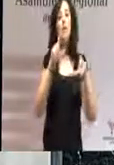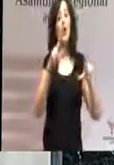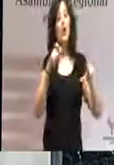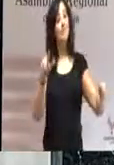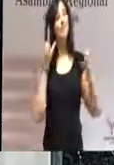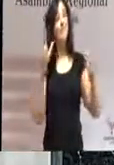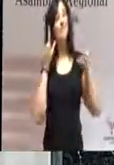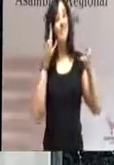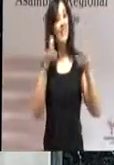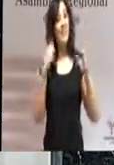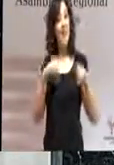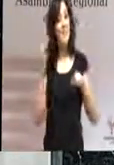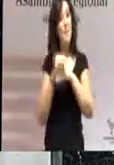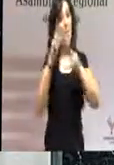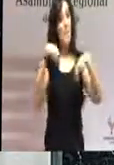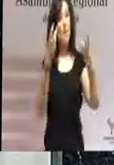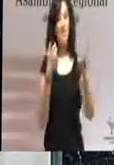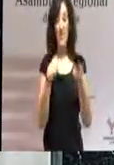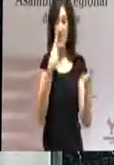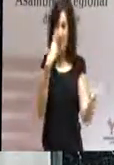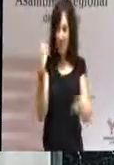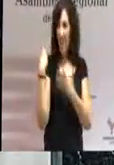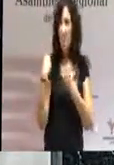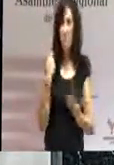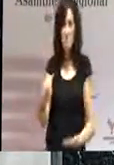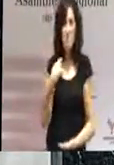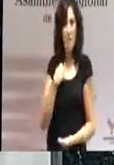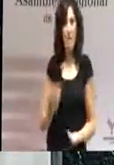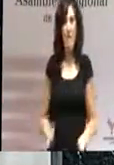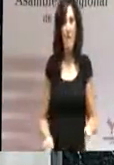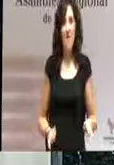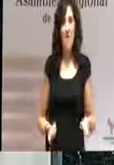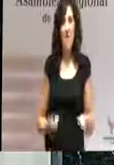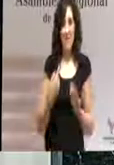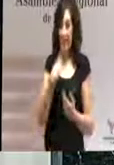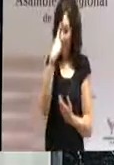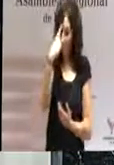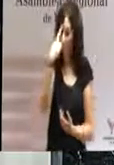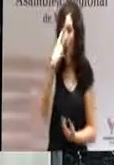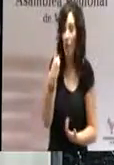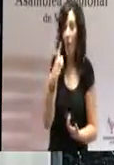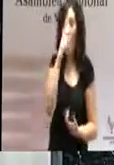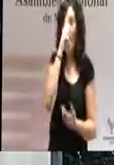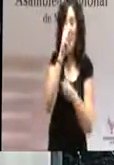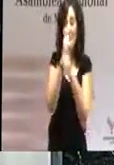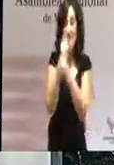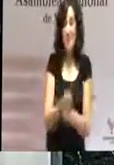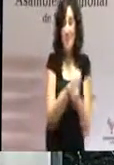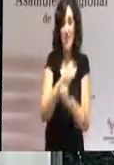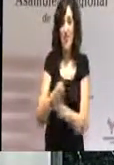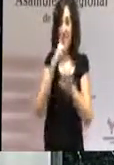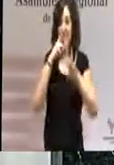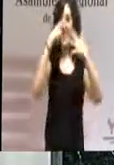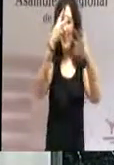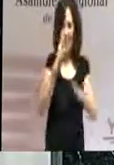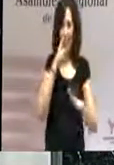perdido 6 irrecuperables años. Y les recuerdo que el año jubilar se celebra cada